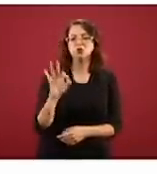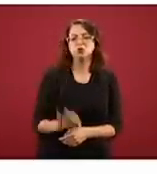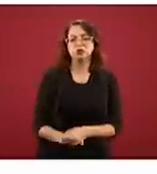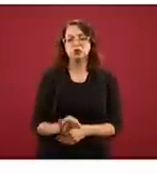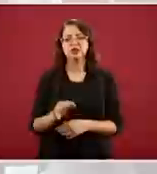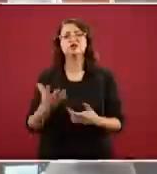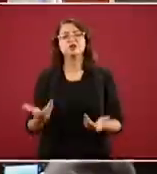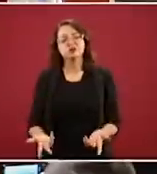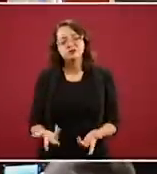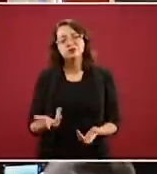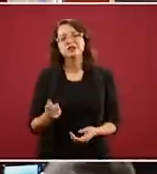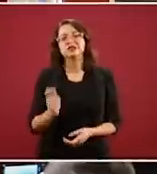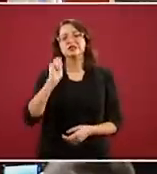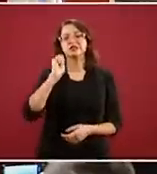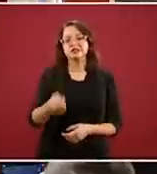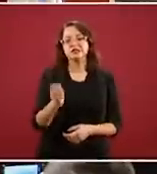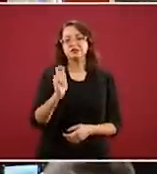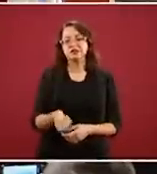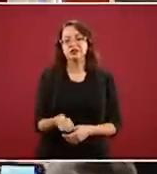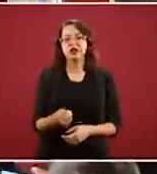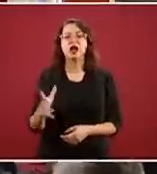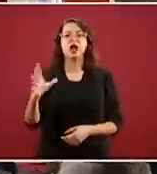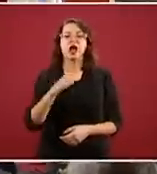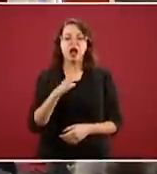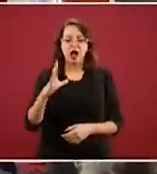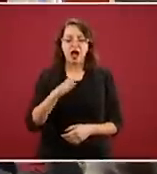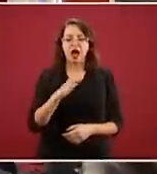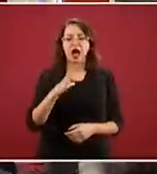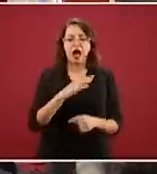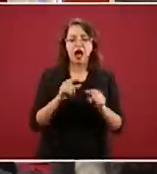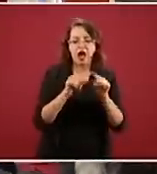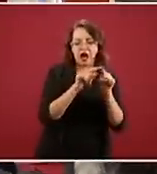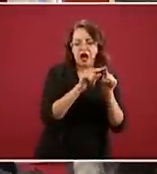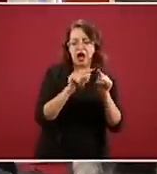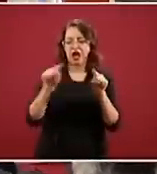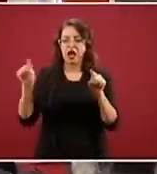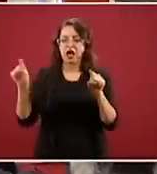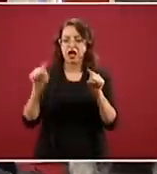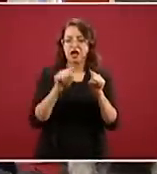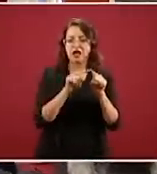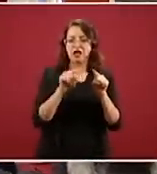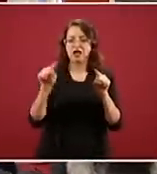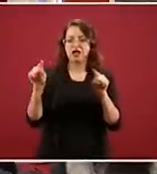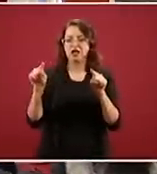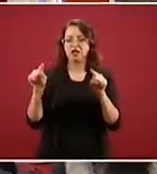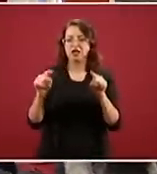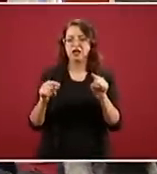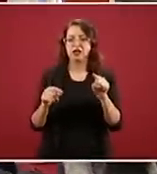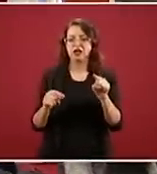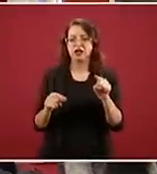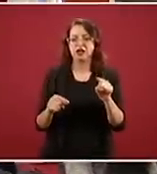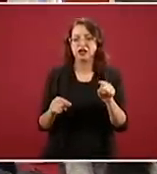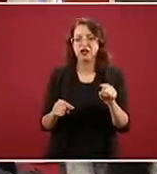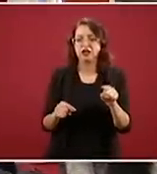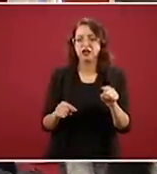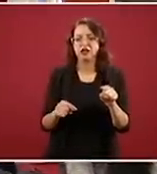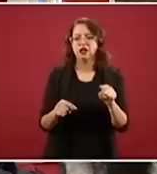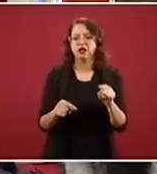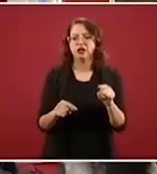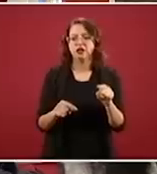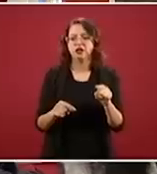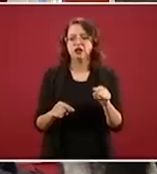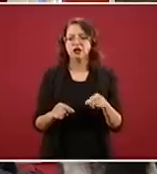hemos hablado de un punto de inflexión, porque aquí no alcanza. A ver si tienen otro, por